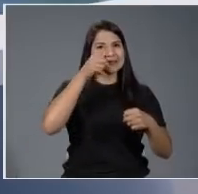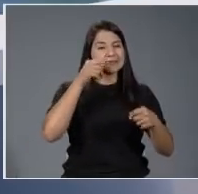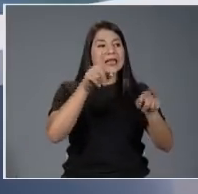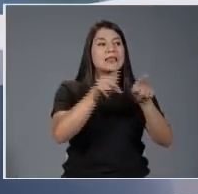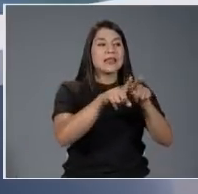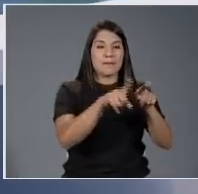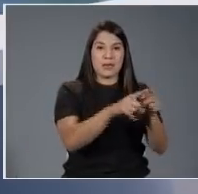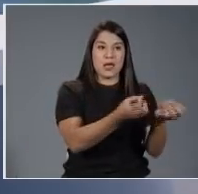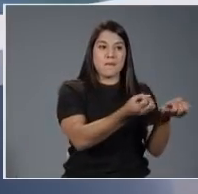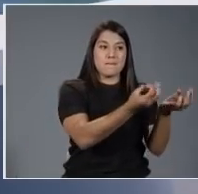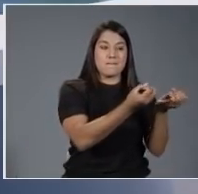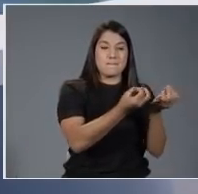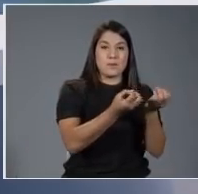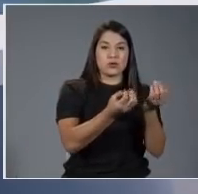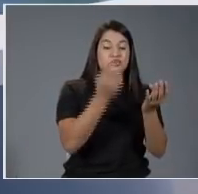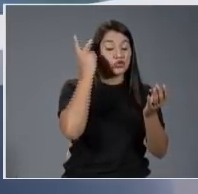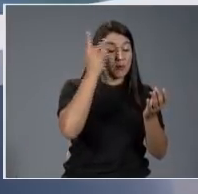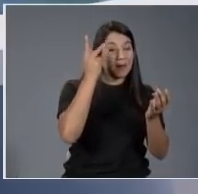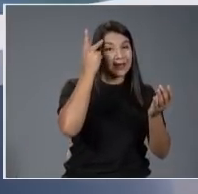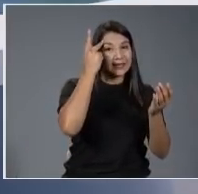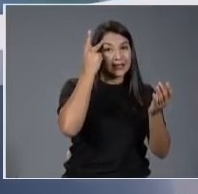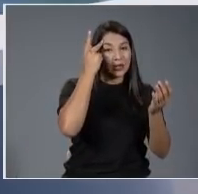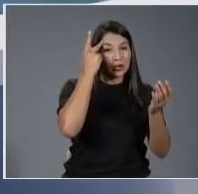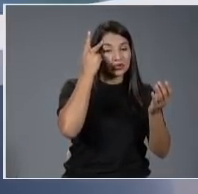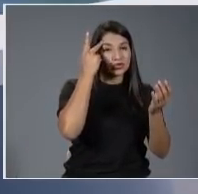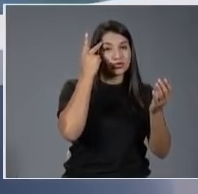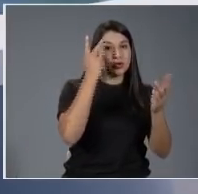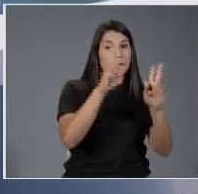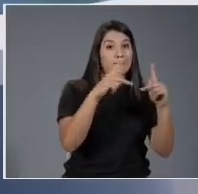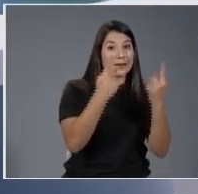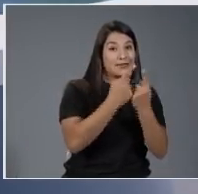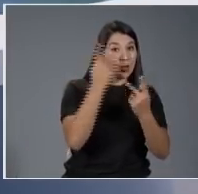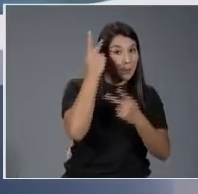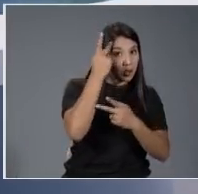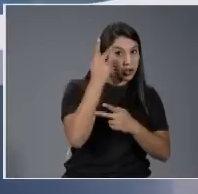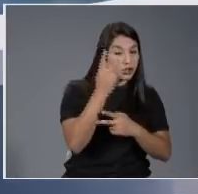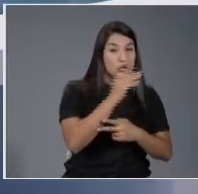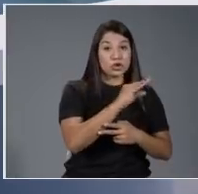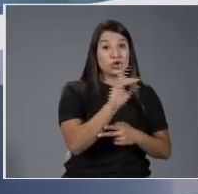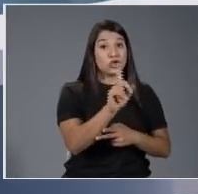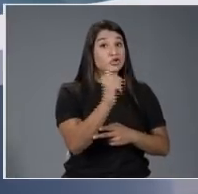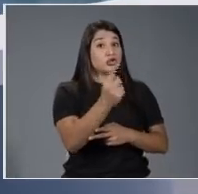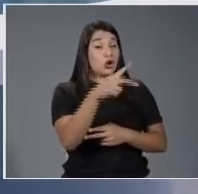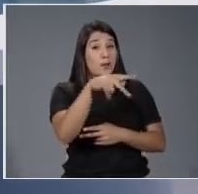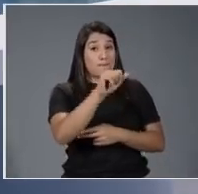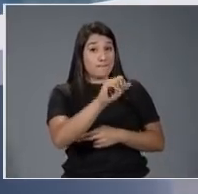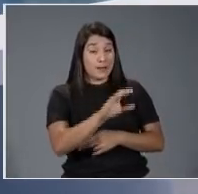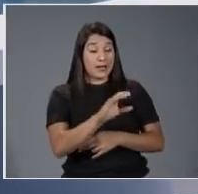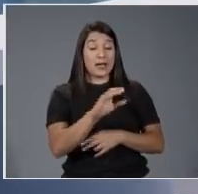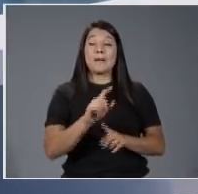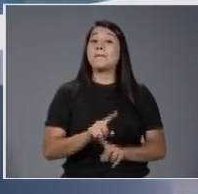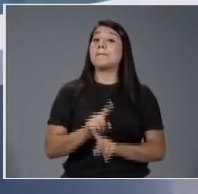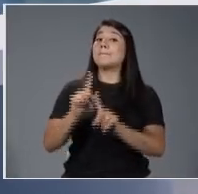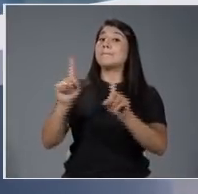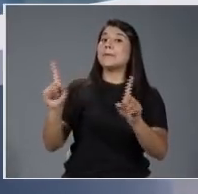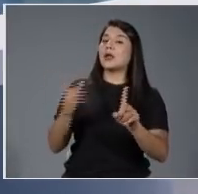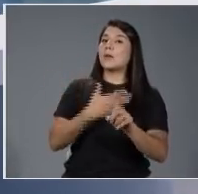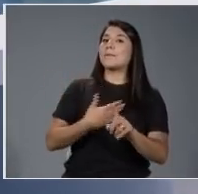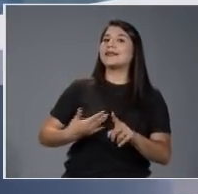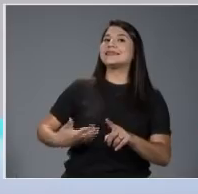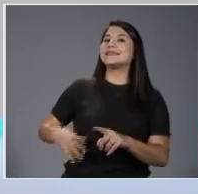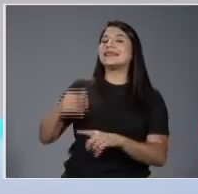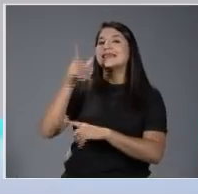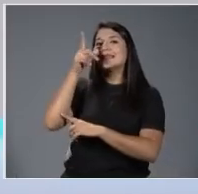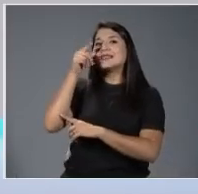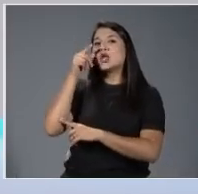personas militantes también de partidos políticos que no era el PAC. Lo que pasa es que don Luis Guillermo nunca explicó,